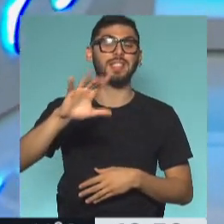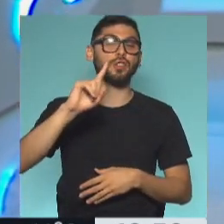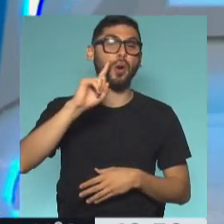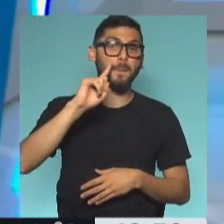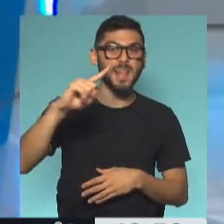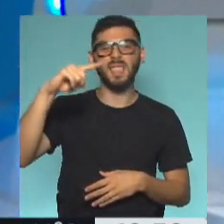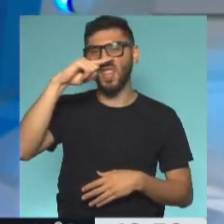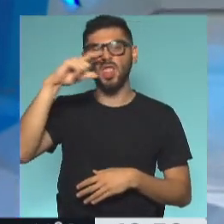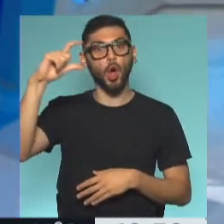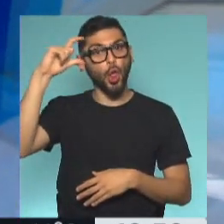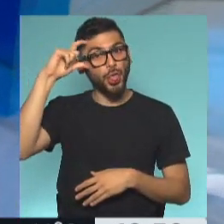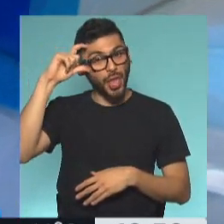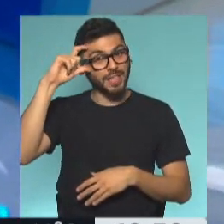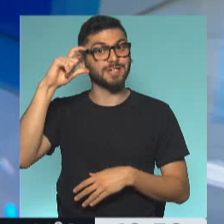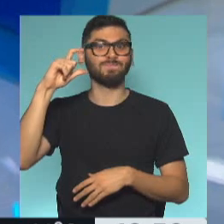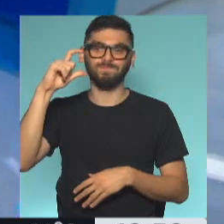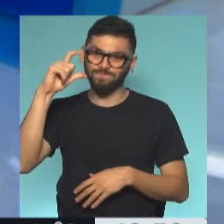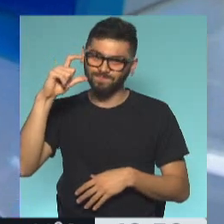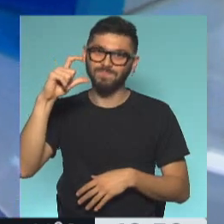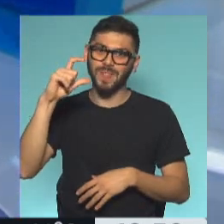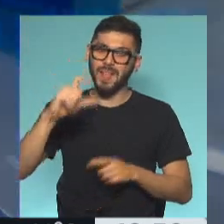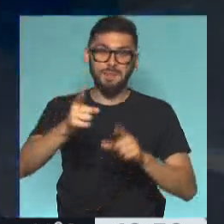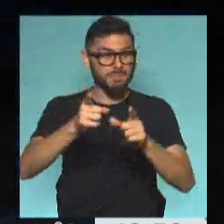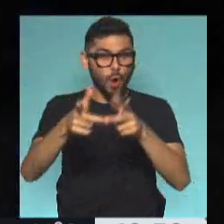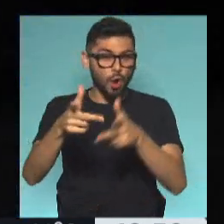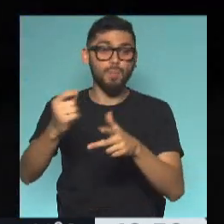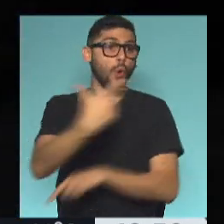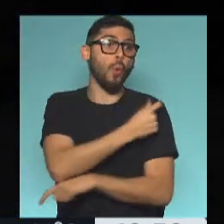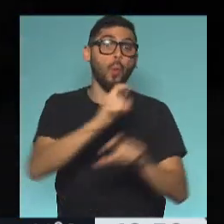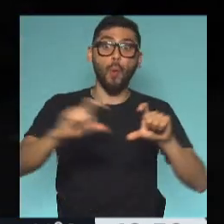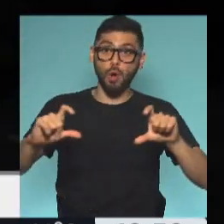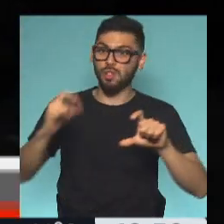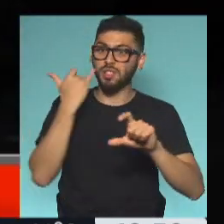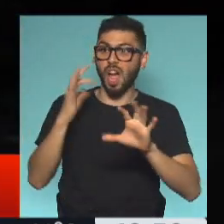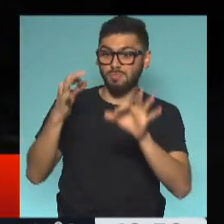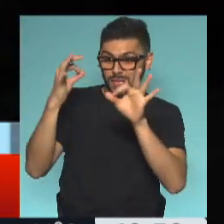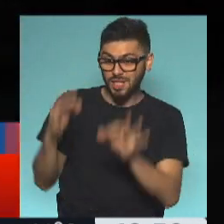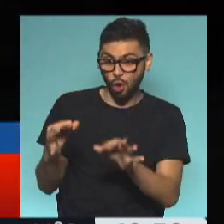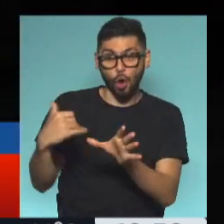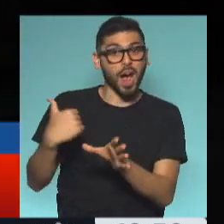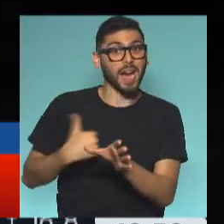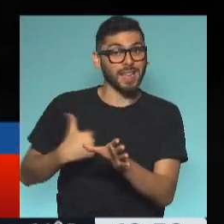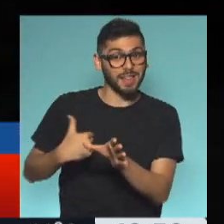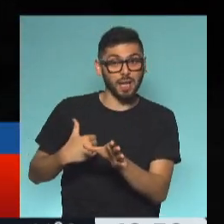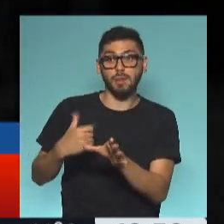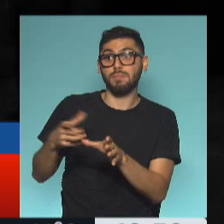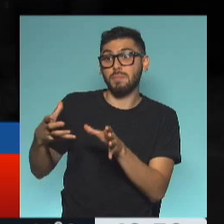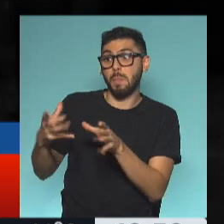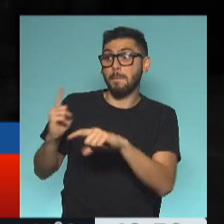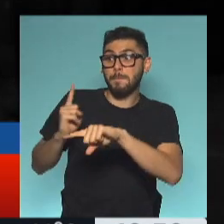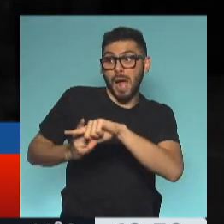14.355.710. Y bien hablábamos en la apertura, y lo decía Ariel claramente, estas vacunas que están llegando, que llegaron al país, a la Argentina, que sumadas a